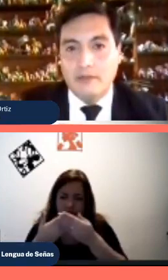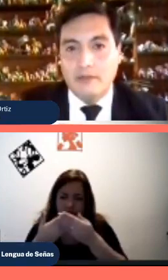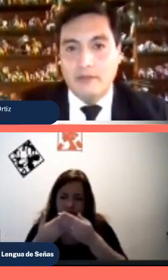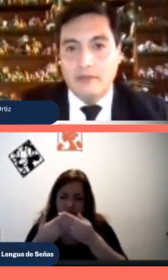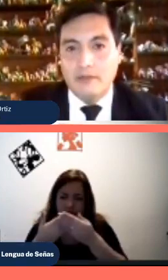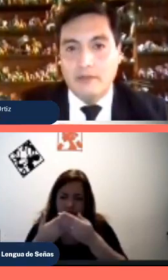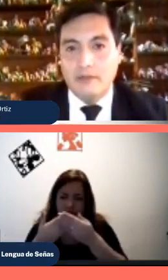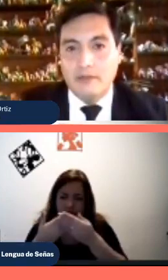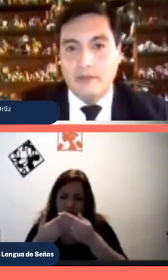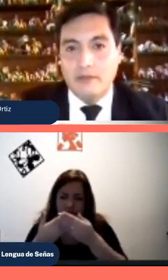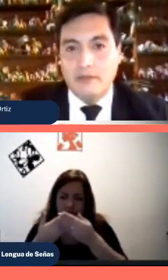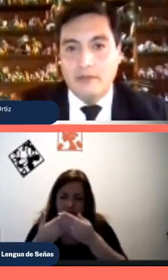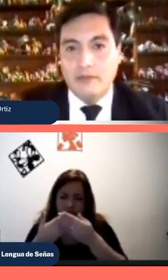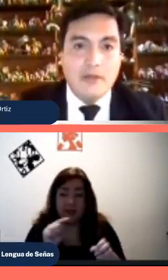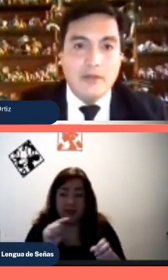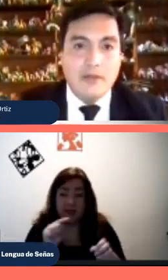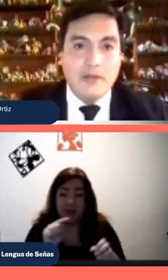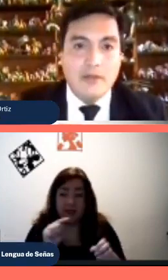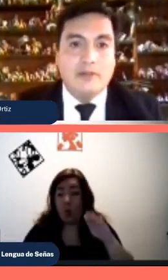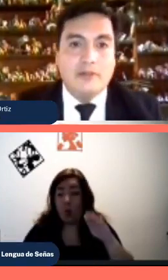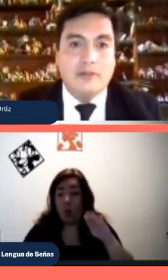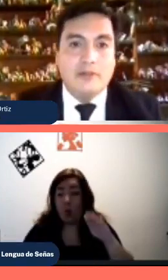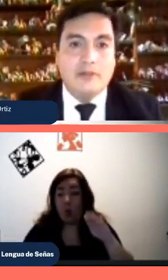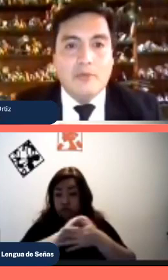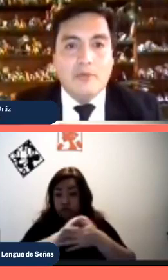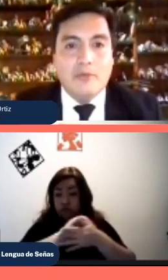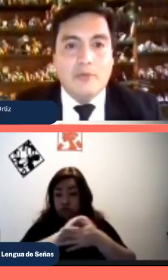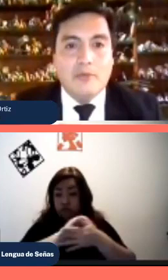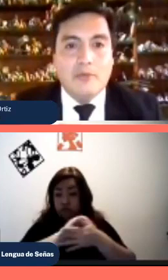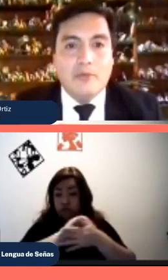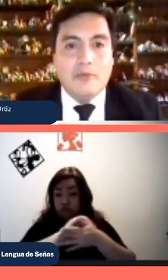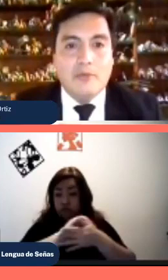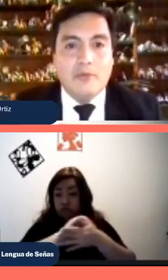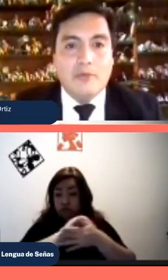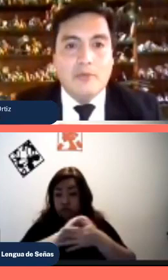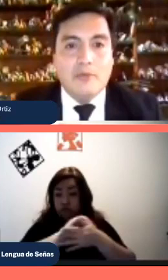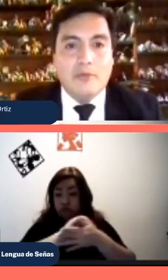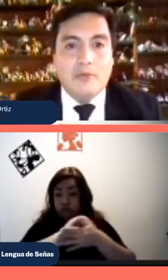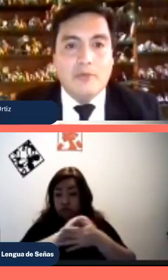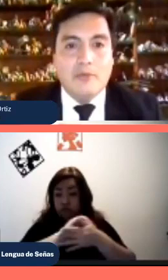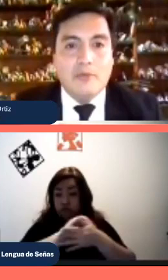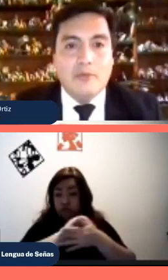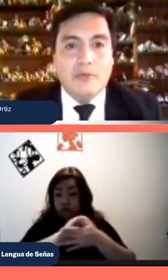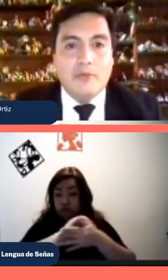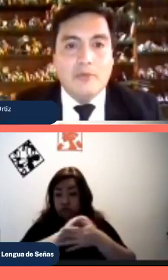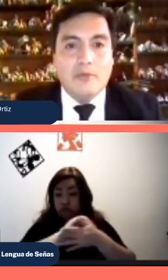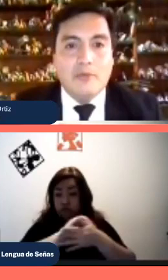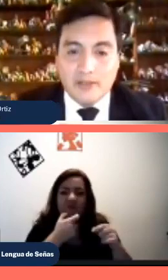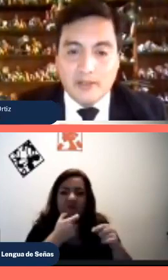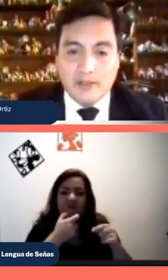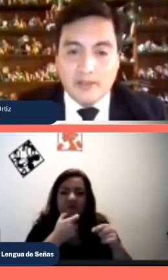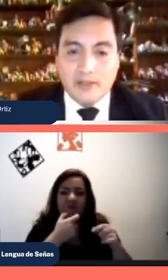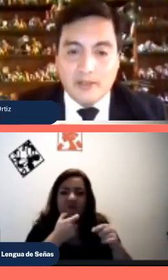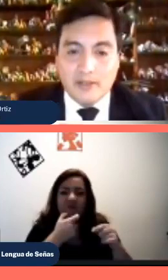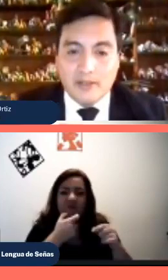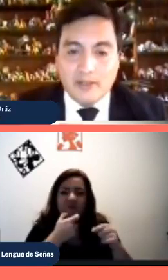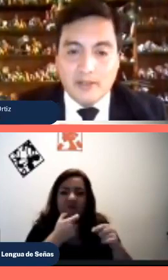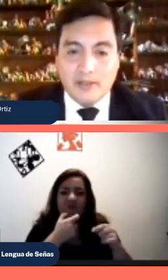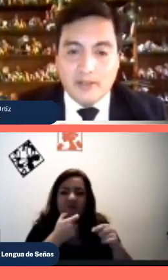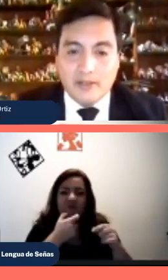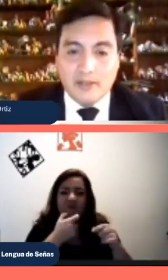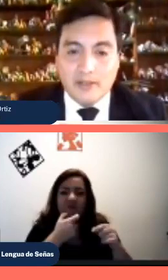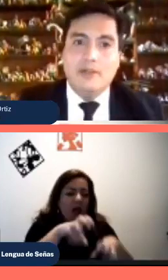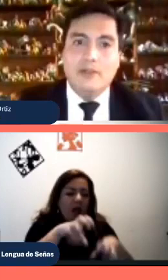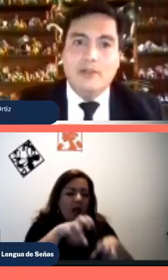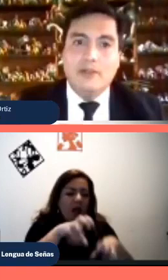son restos incompletos, por lo tanto no podemos determinar en sí a qué animal pertenece. No obstante